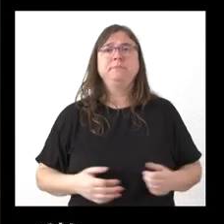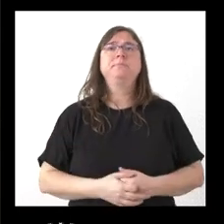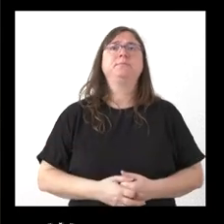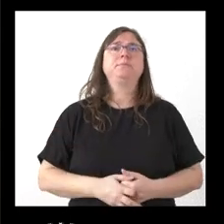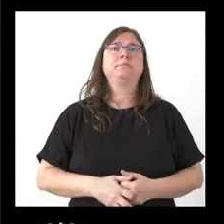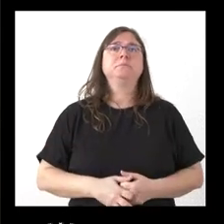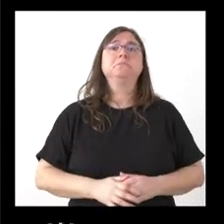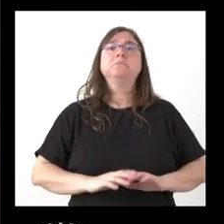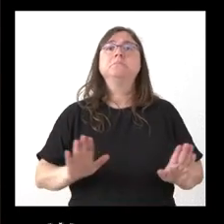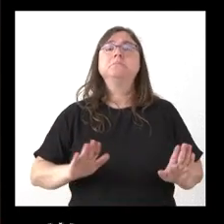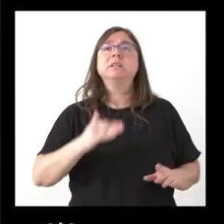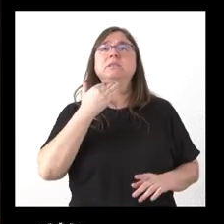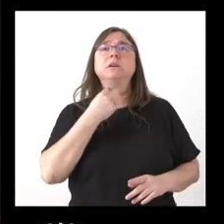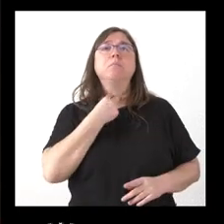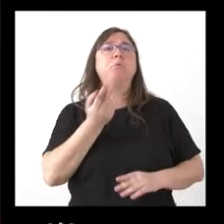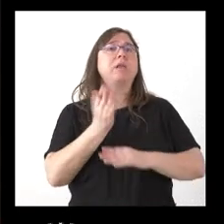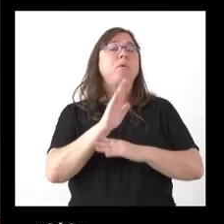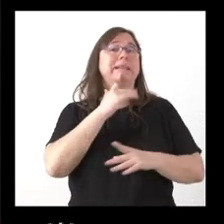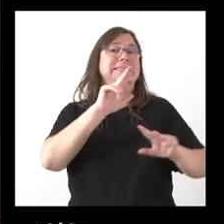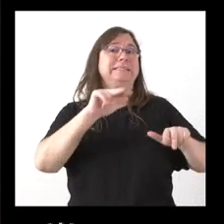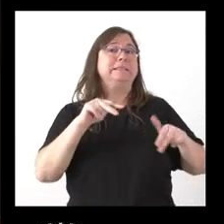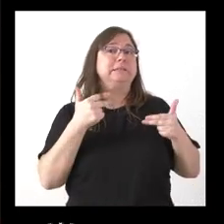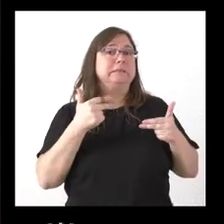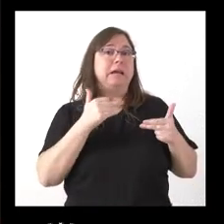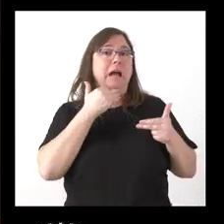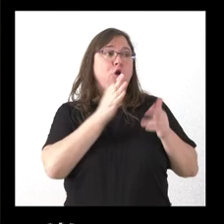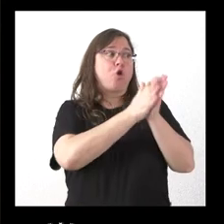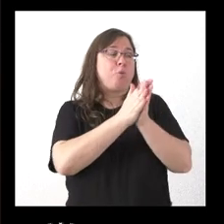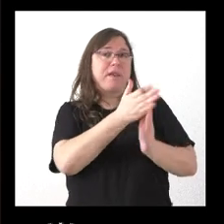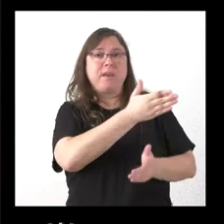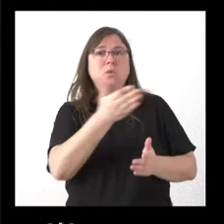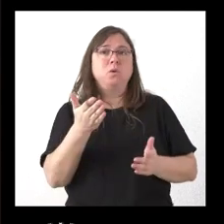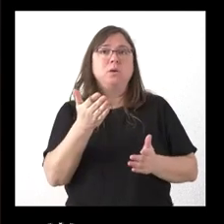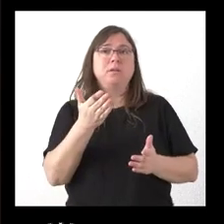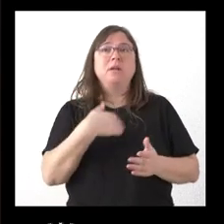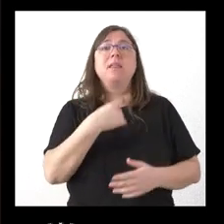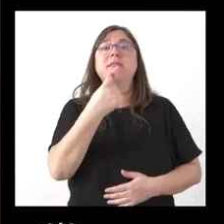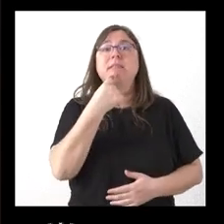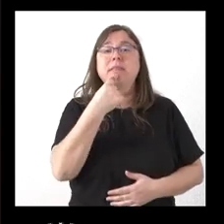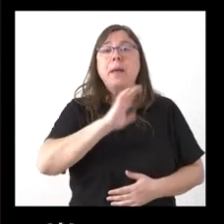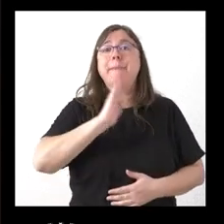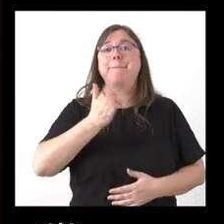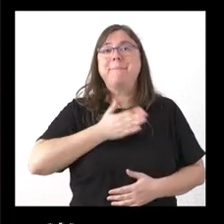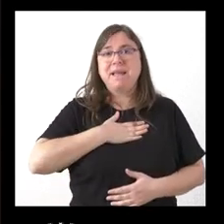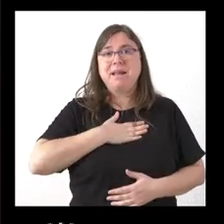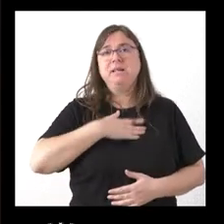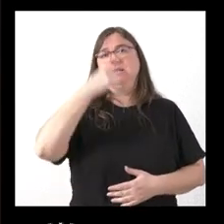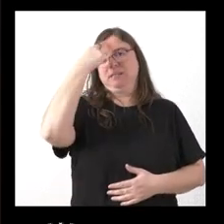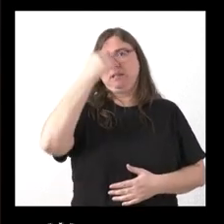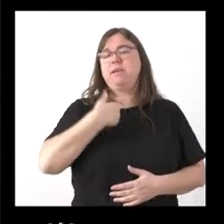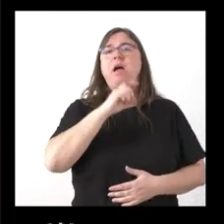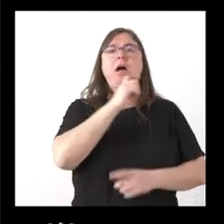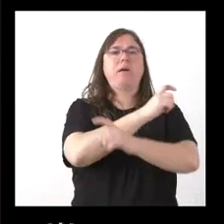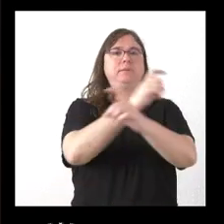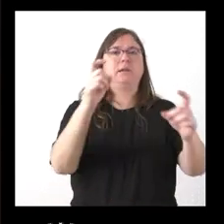y yo no sé señor portavoz si me permite y compañero pues decir que mañana ya saben que como vemos anunciado